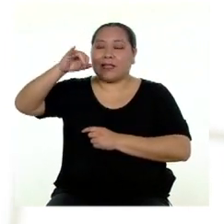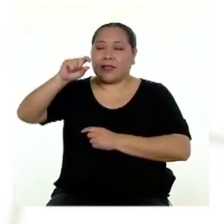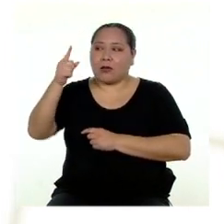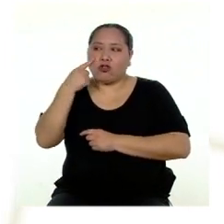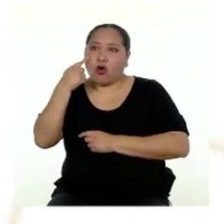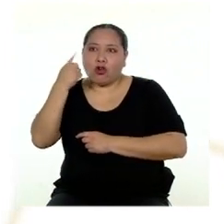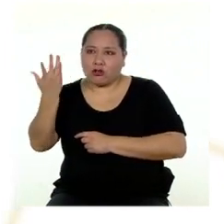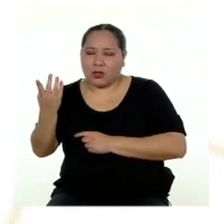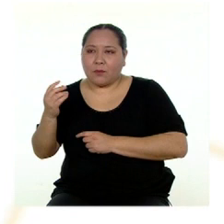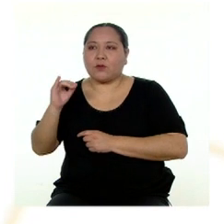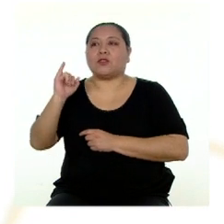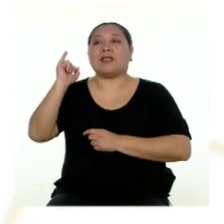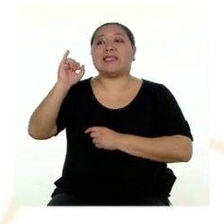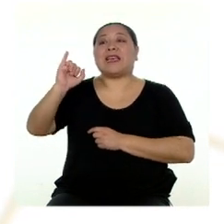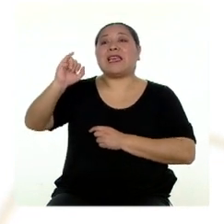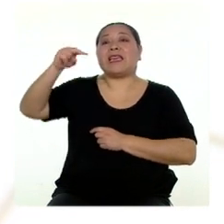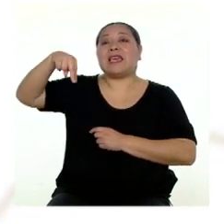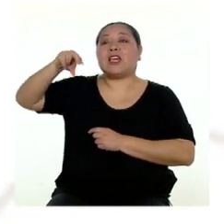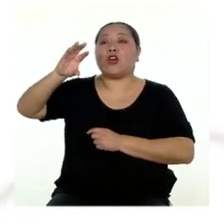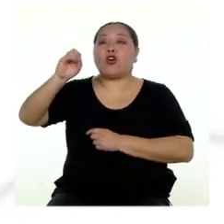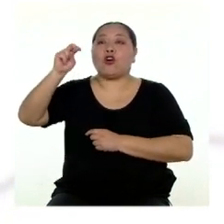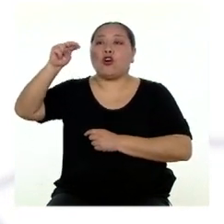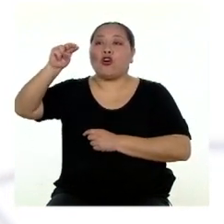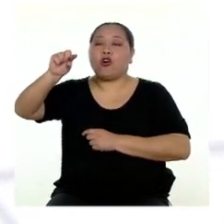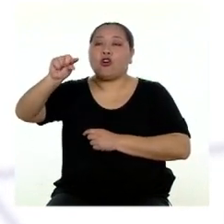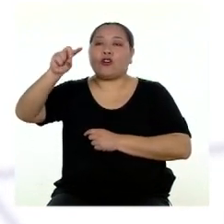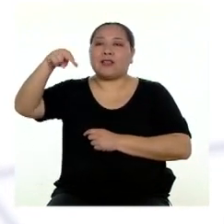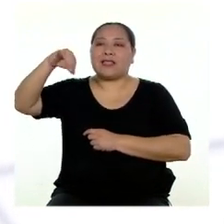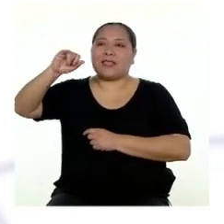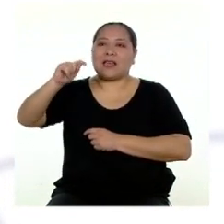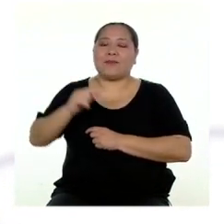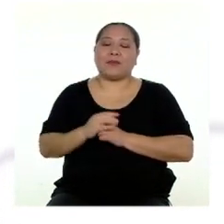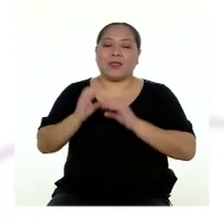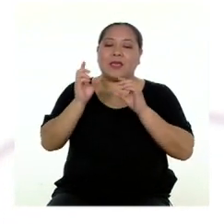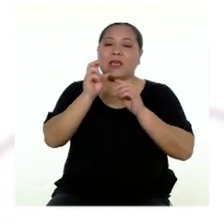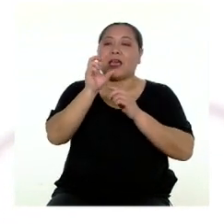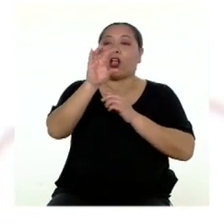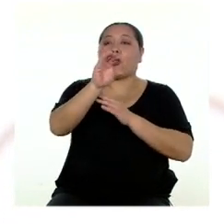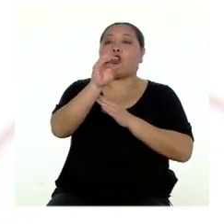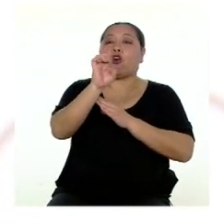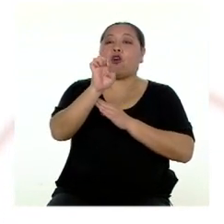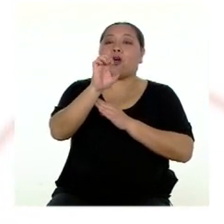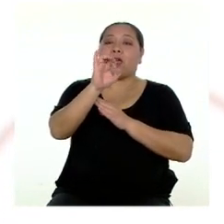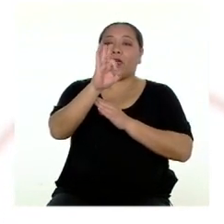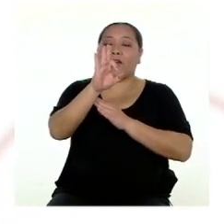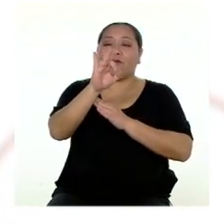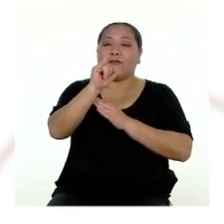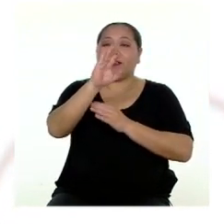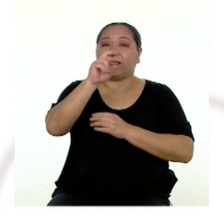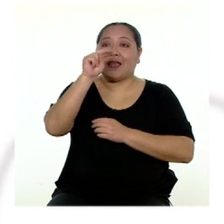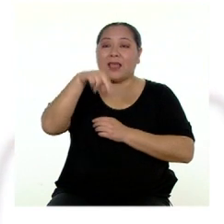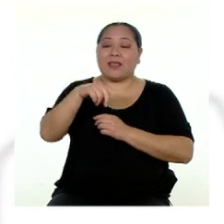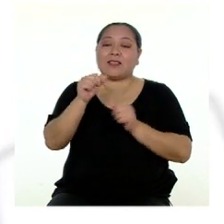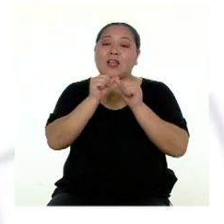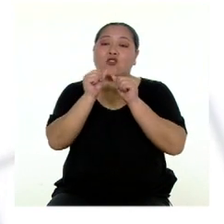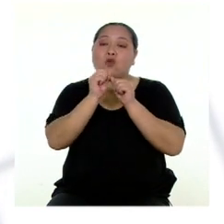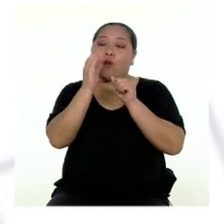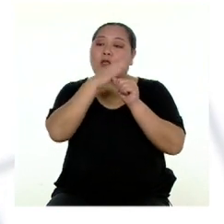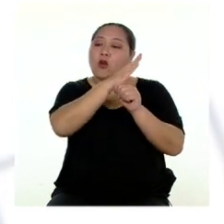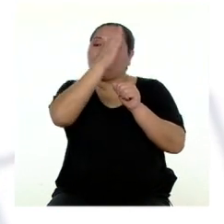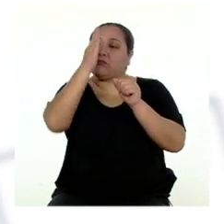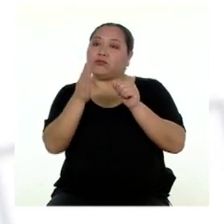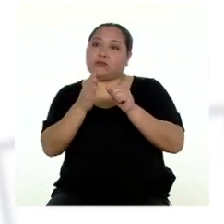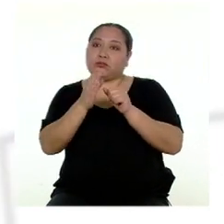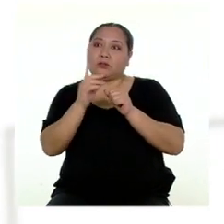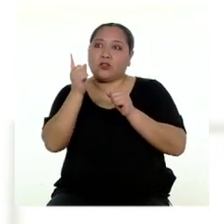y un coeficiente. ¿El coeficiente es el número que está delante de la incógnita? Así es, Yanira. Si no vemos